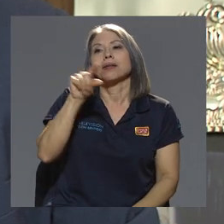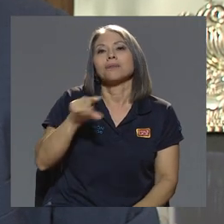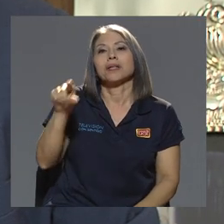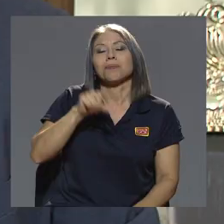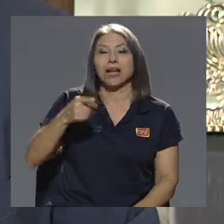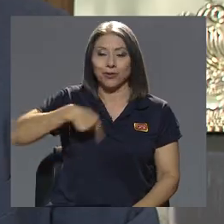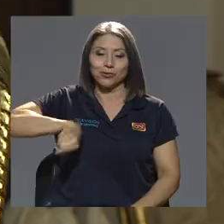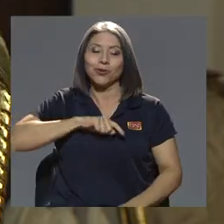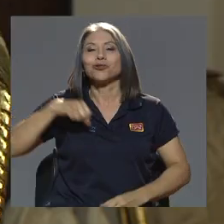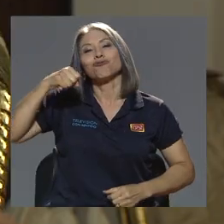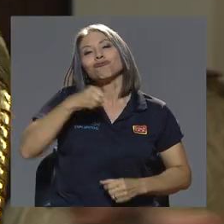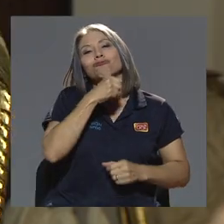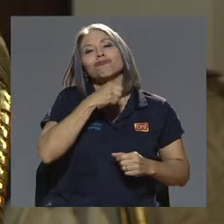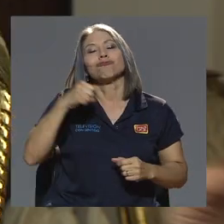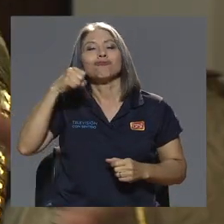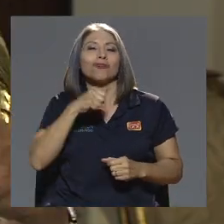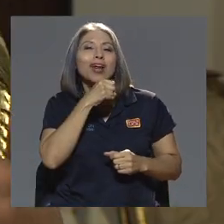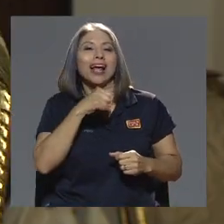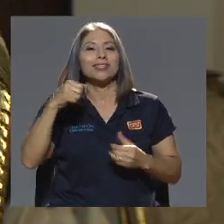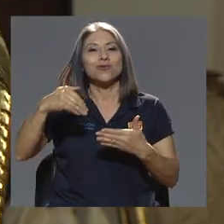Vaya creatividad. Pero creatividad era